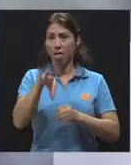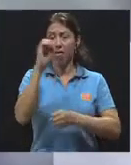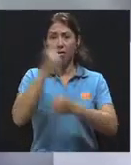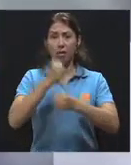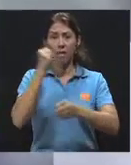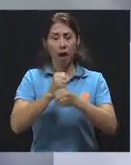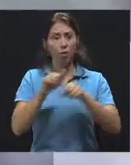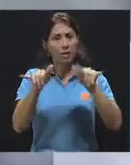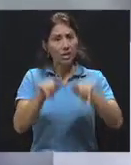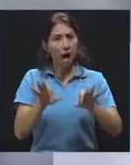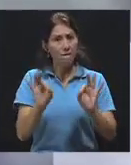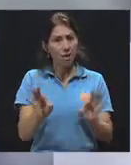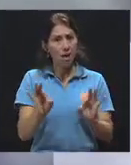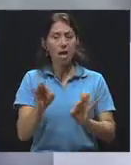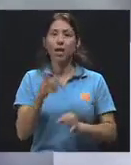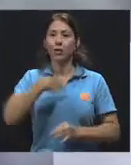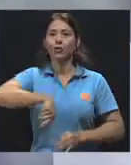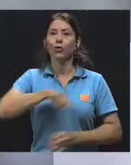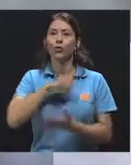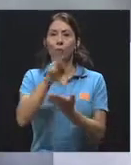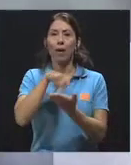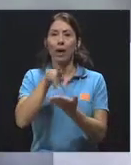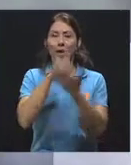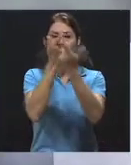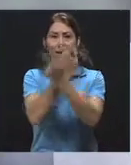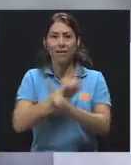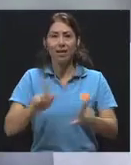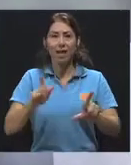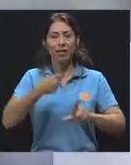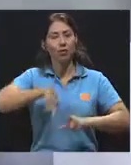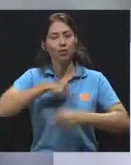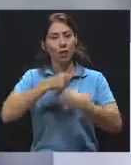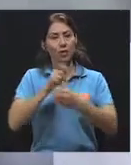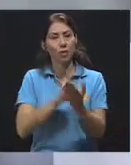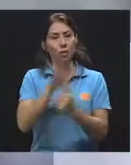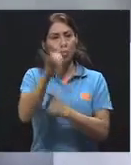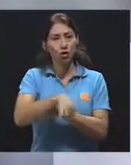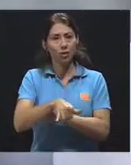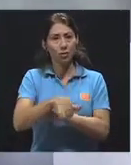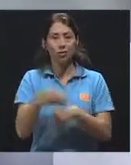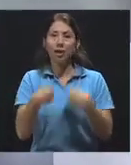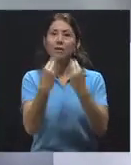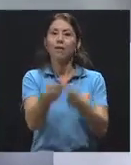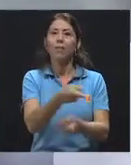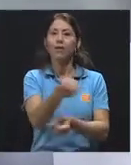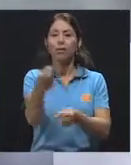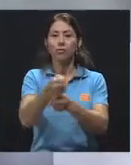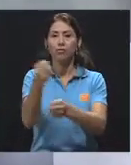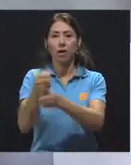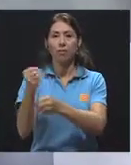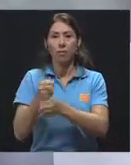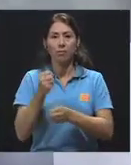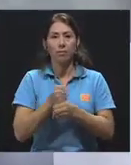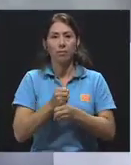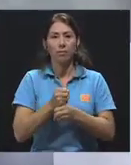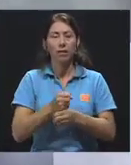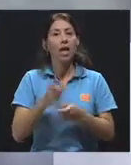estable, nosotros desde el Parque de la Libertad estamos generando proyectos y los empleamos. Entonces hemos